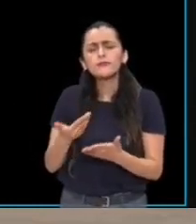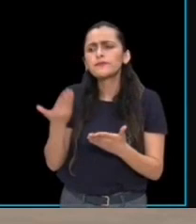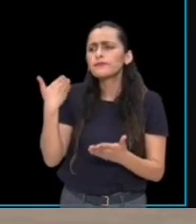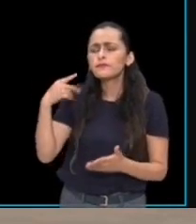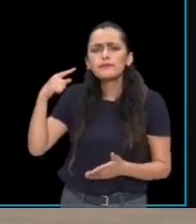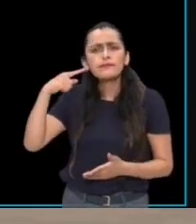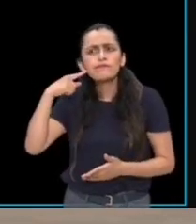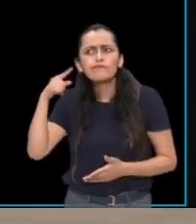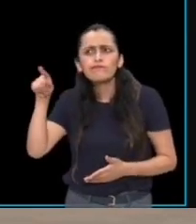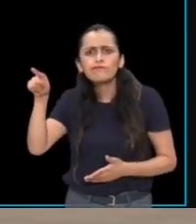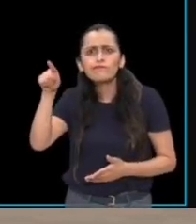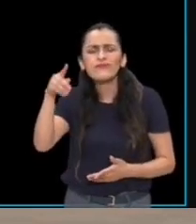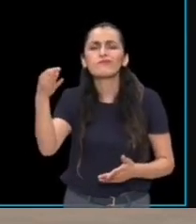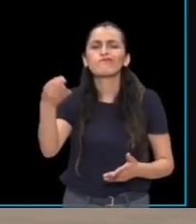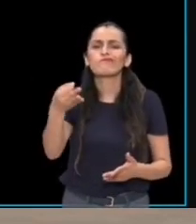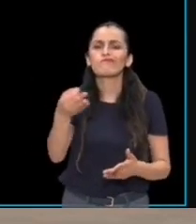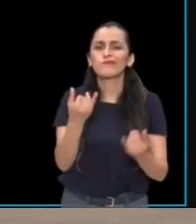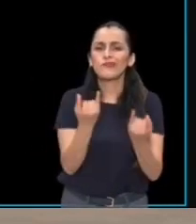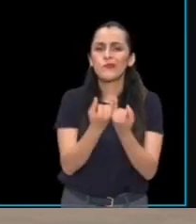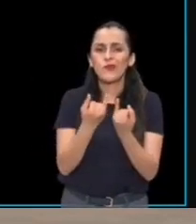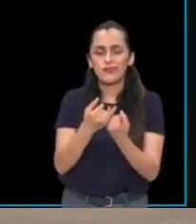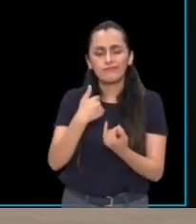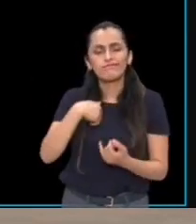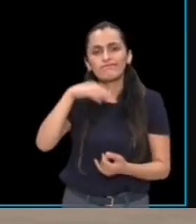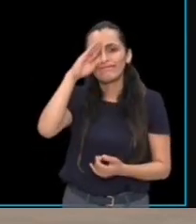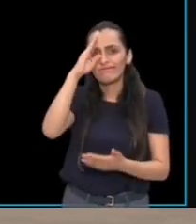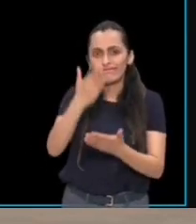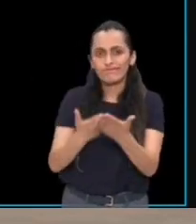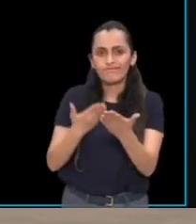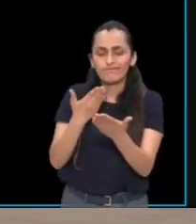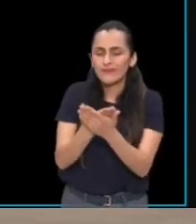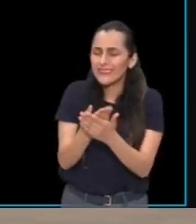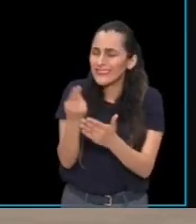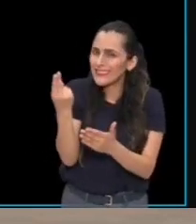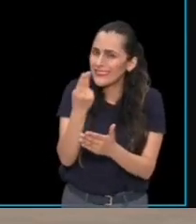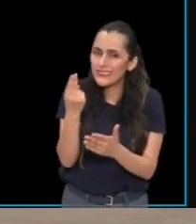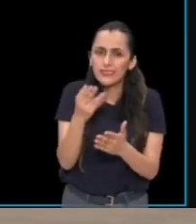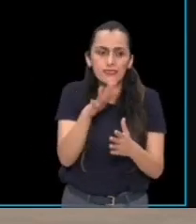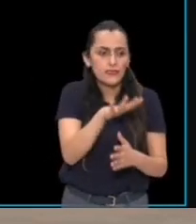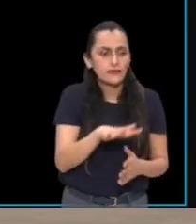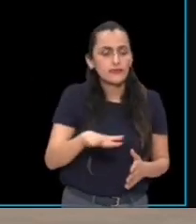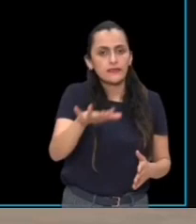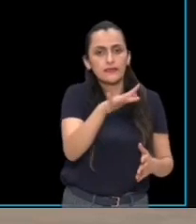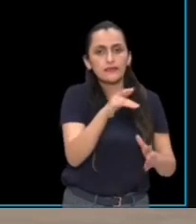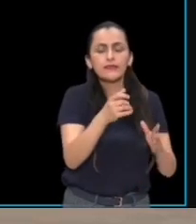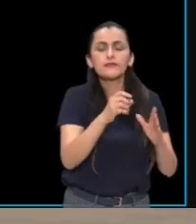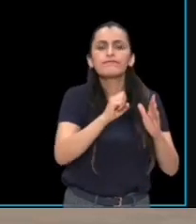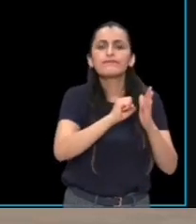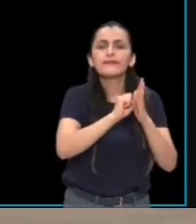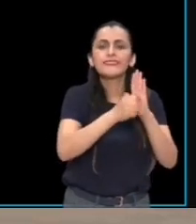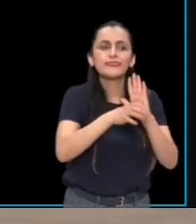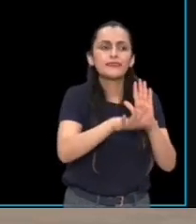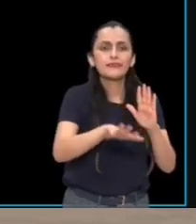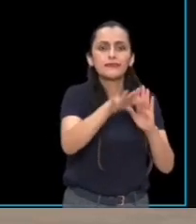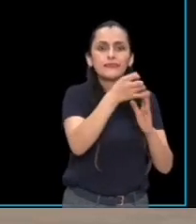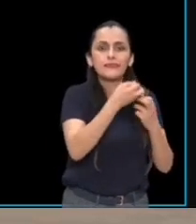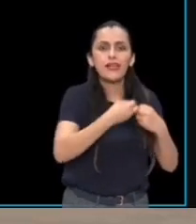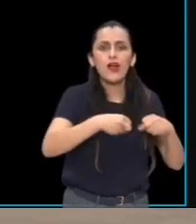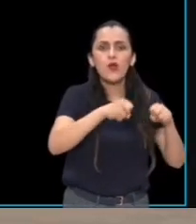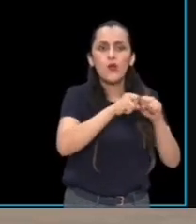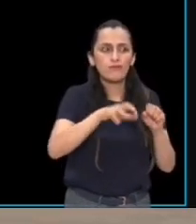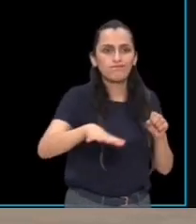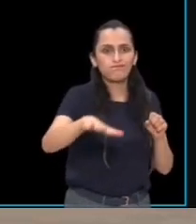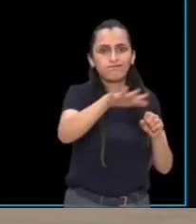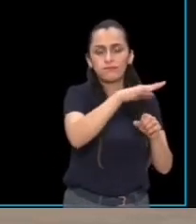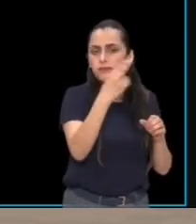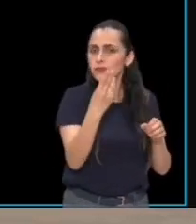comentaban, coincidimos en eso. Yo creo que una de nuestras propuestas tiene que ser reformar el sistema de salud en su totalidad, buscar dos diferentes subsistemas, un sistema